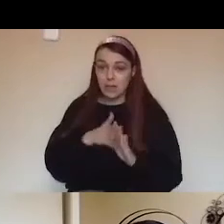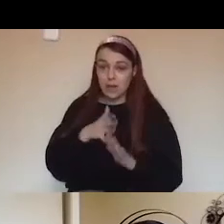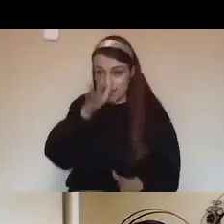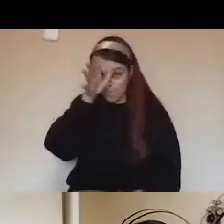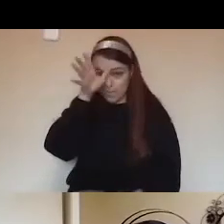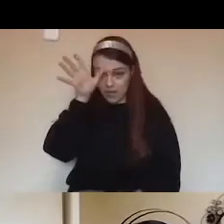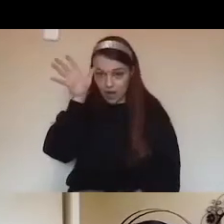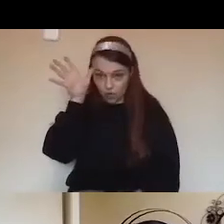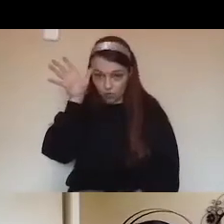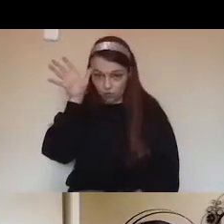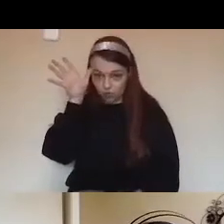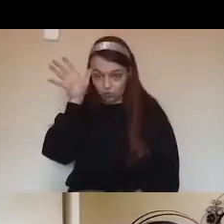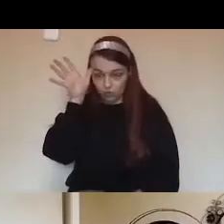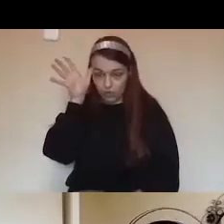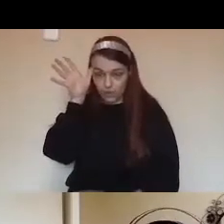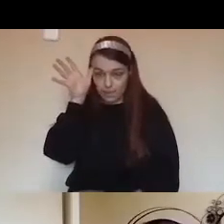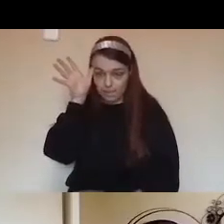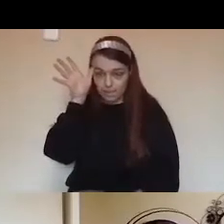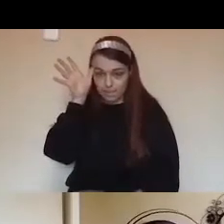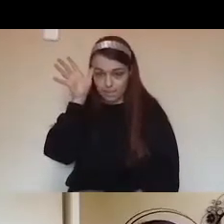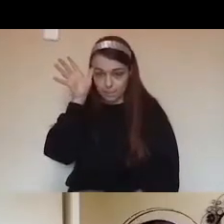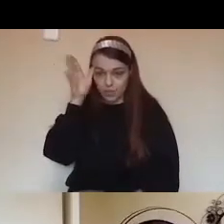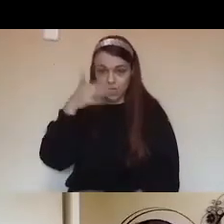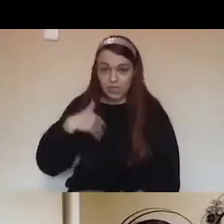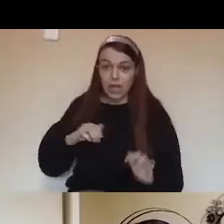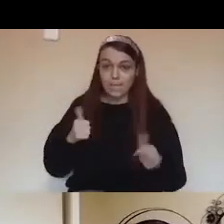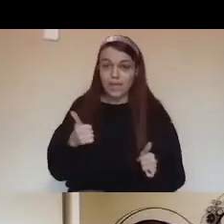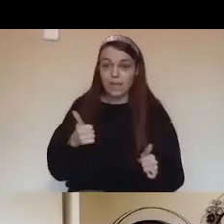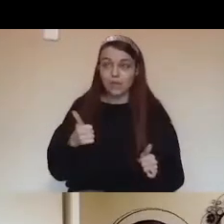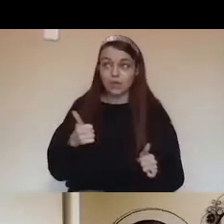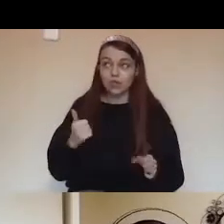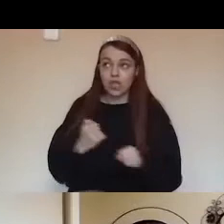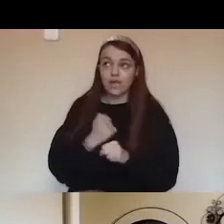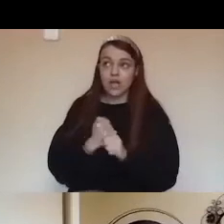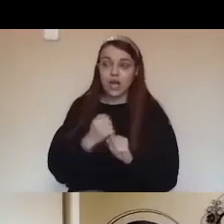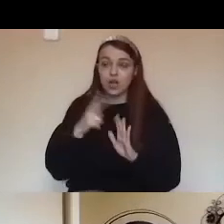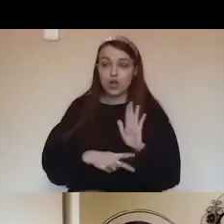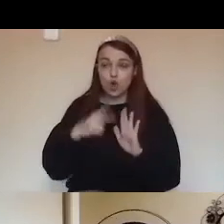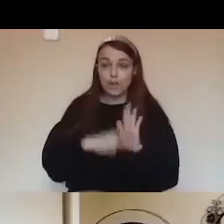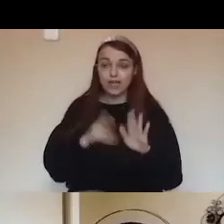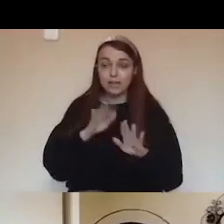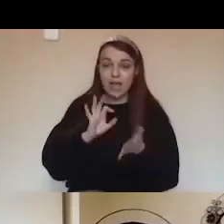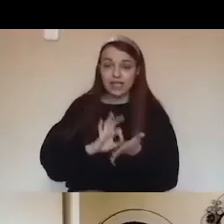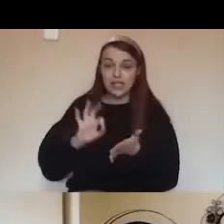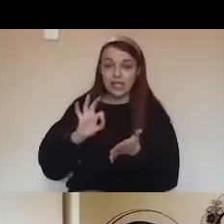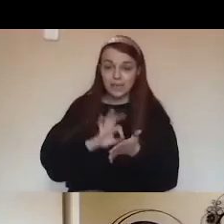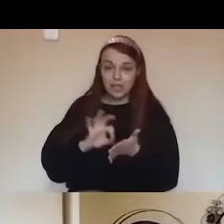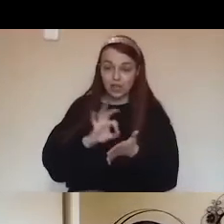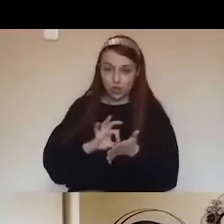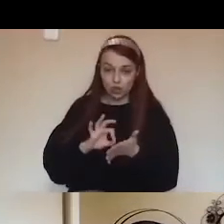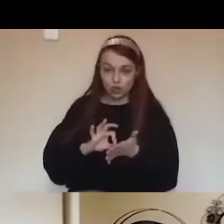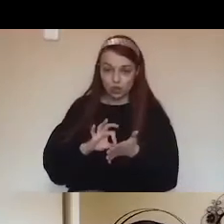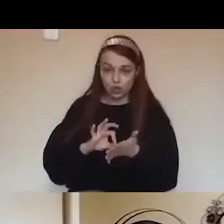prontamente. Entonces, empezamos a trabajar protocolos de servicios, ya todos